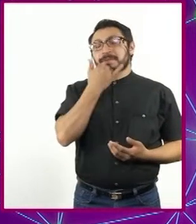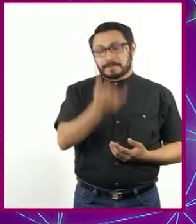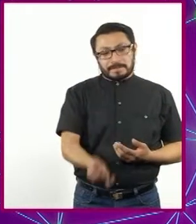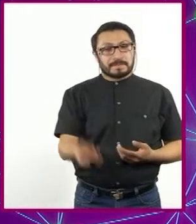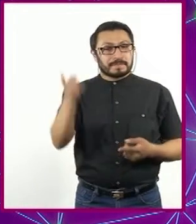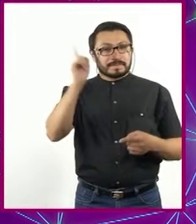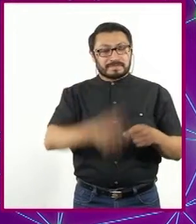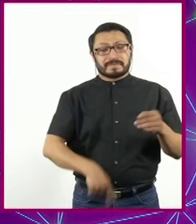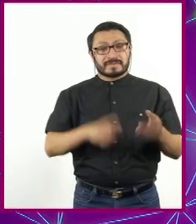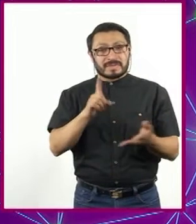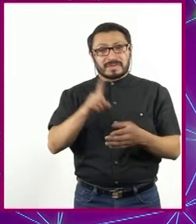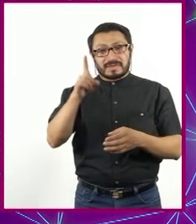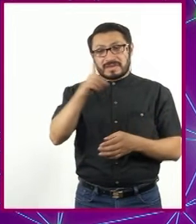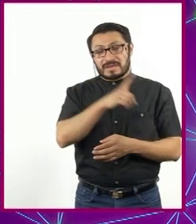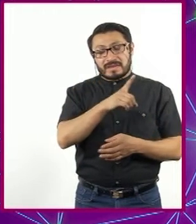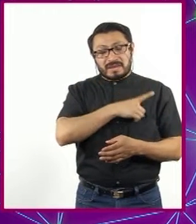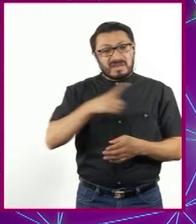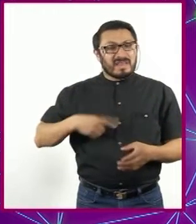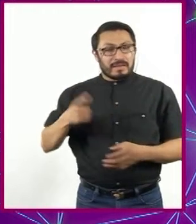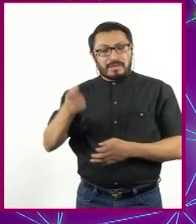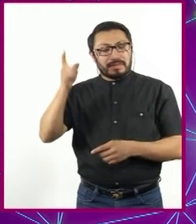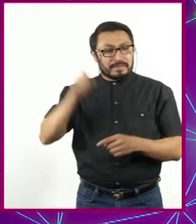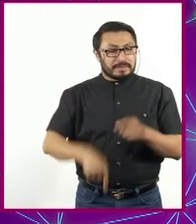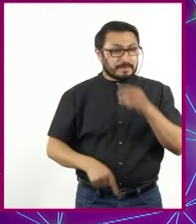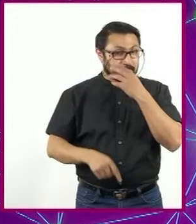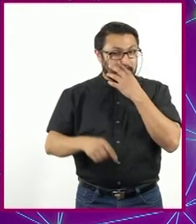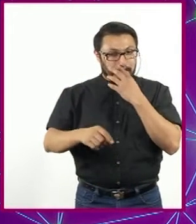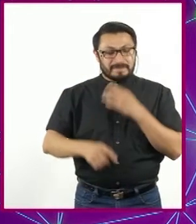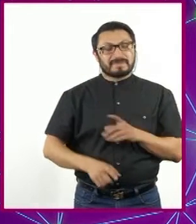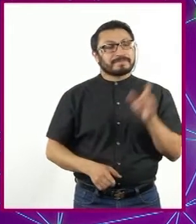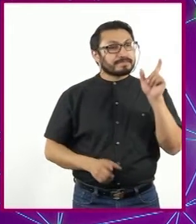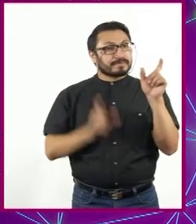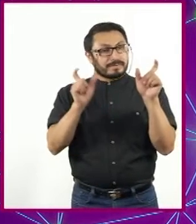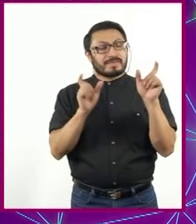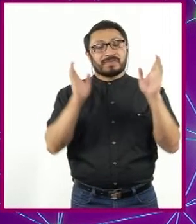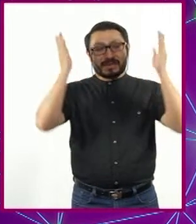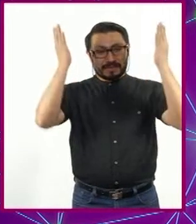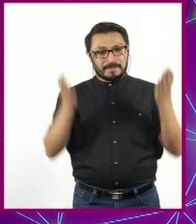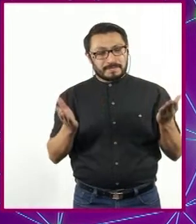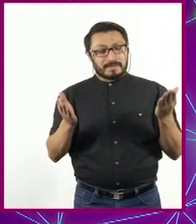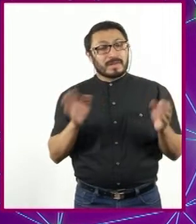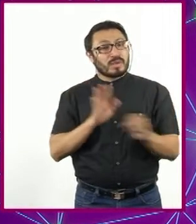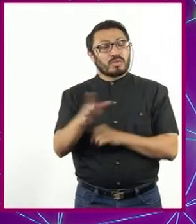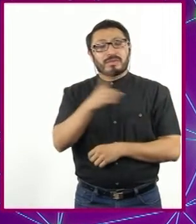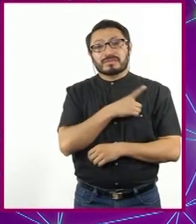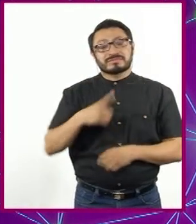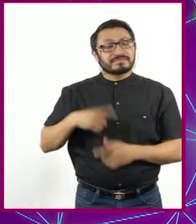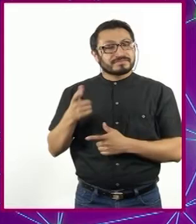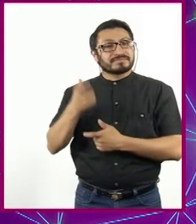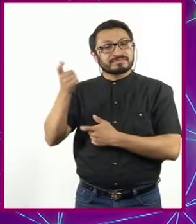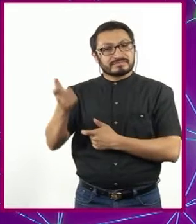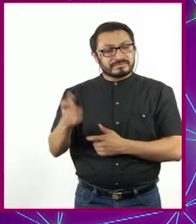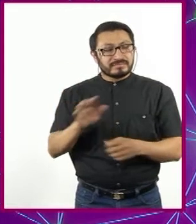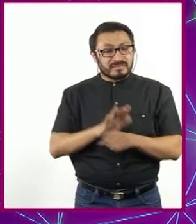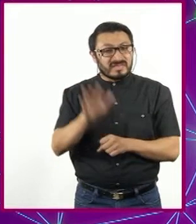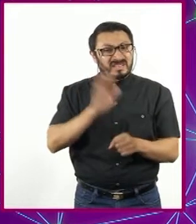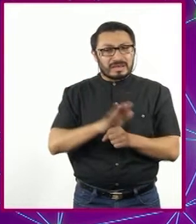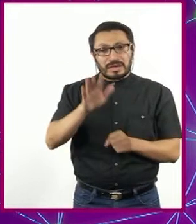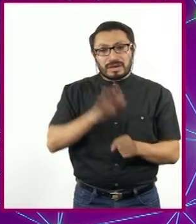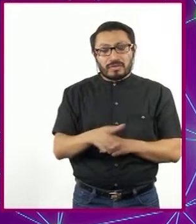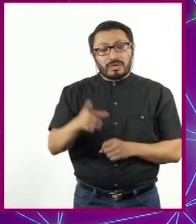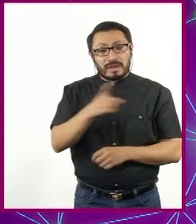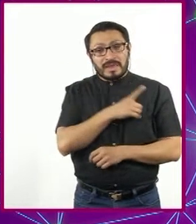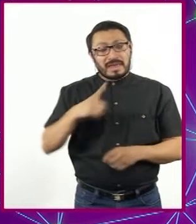de su deuda. De acuerdo con la información de la tabla, ¿cuál era la deuda de mi hermana? ¿Cuál fue su